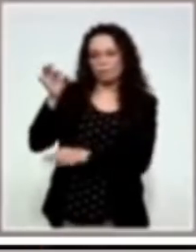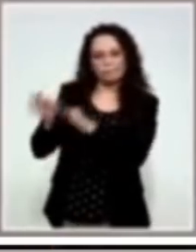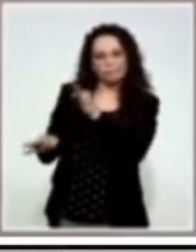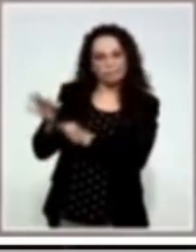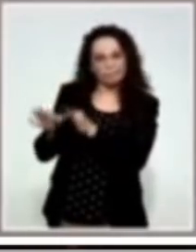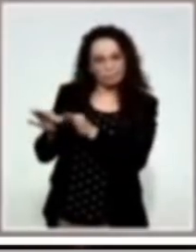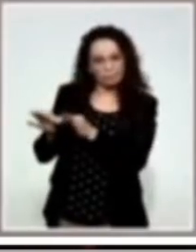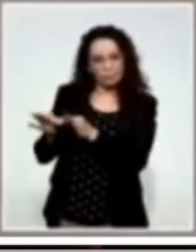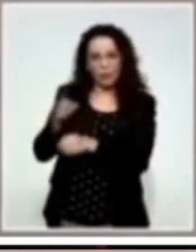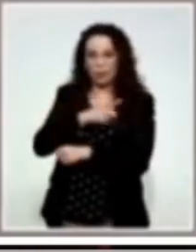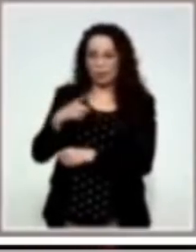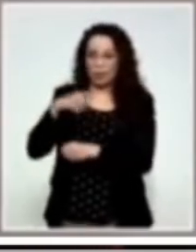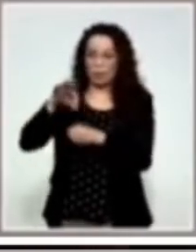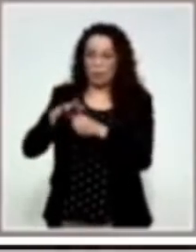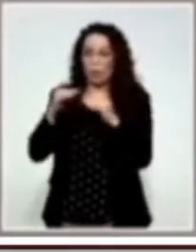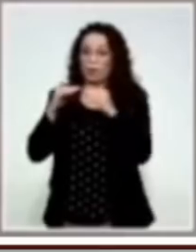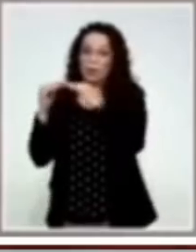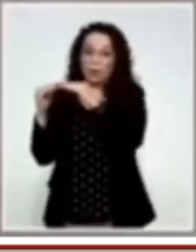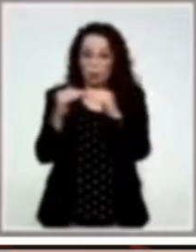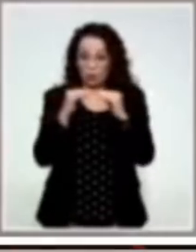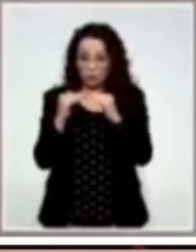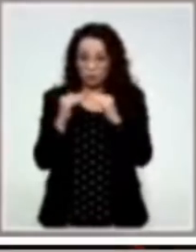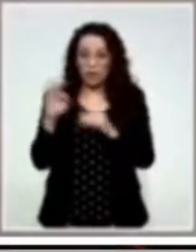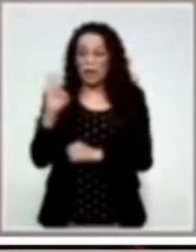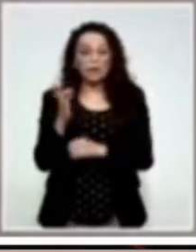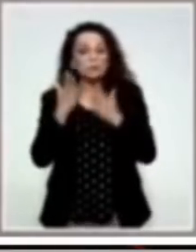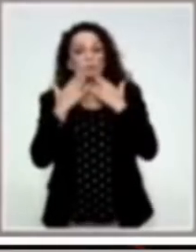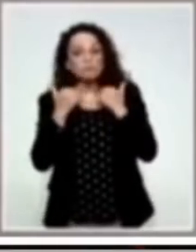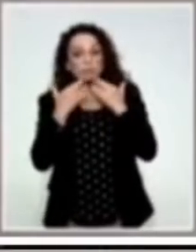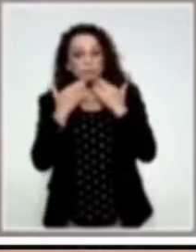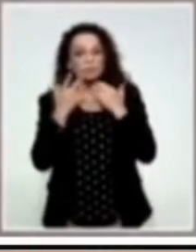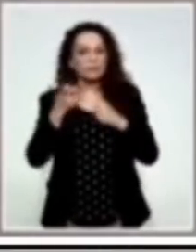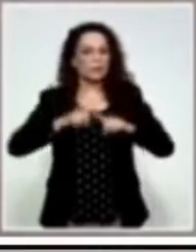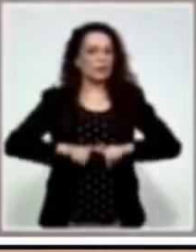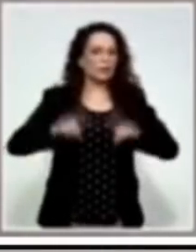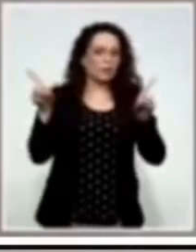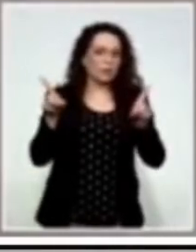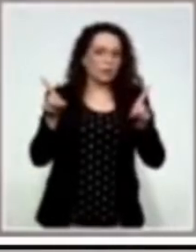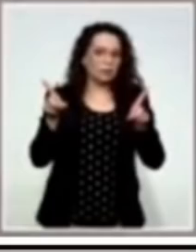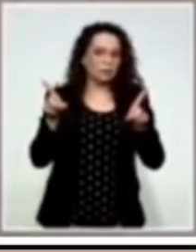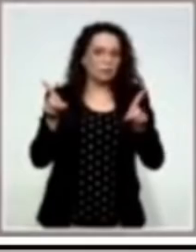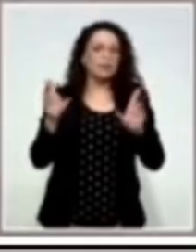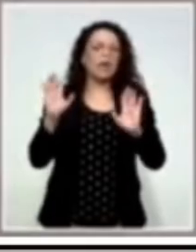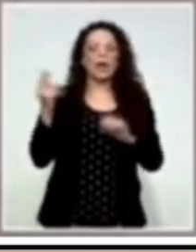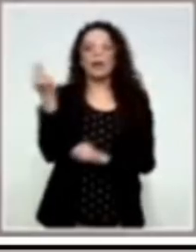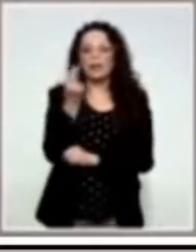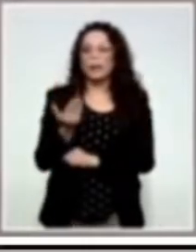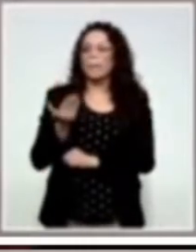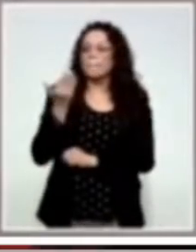y ministros no somos electos popularmente, hay un principio de deferencia a ese legislador y se pide una